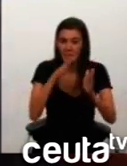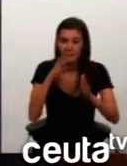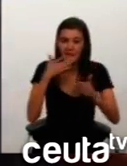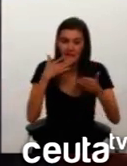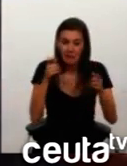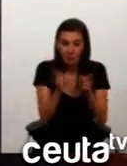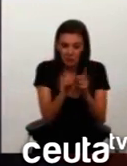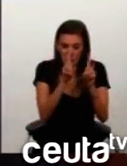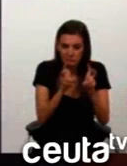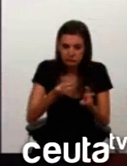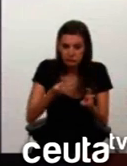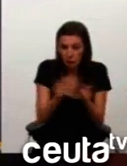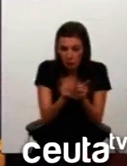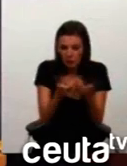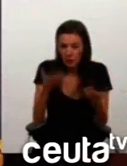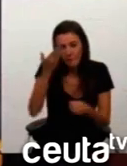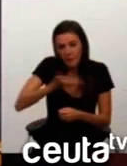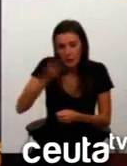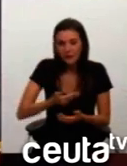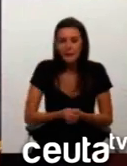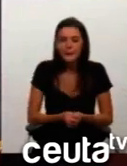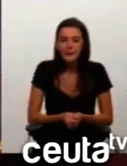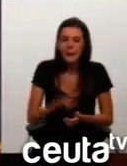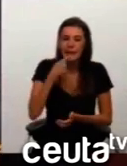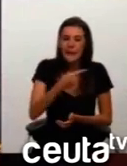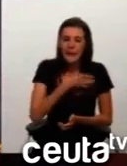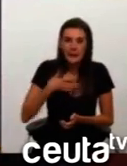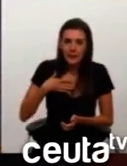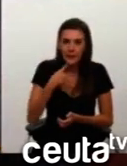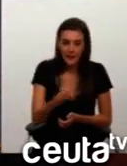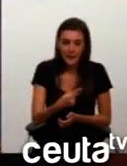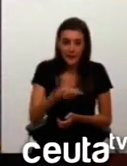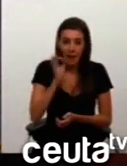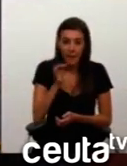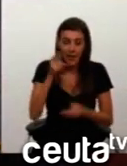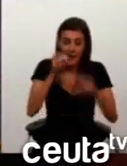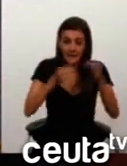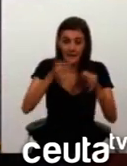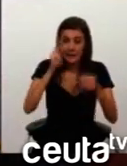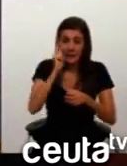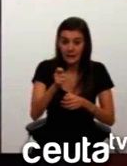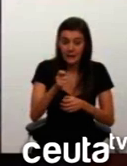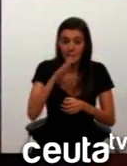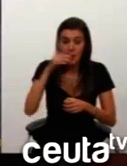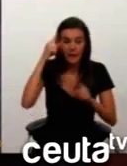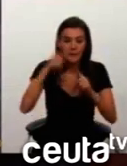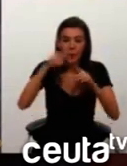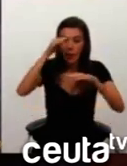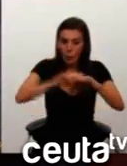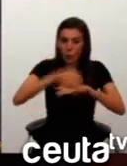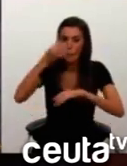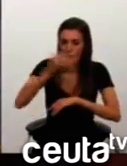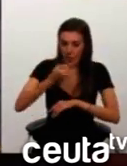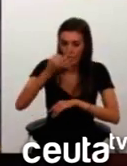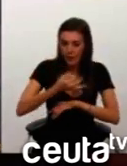en un asunto como este. Lo primero que queremos decir nosotros es que, evidentemente, las sentencias judiciales están para cumplirlas,